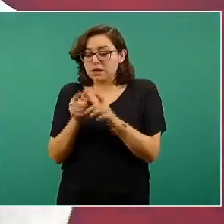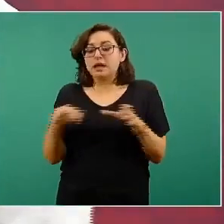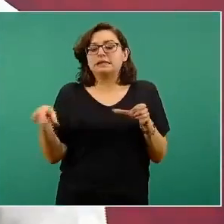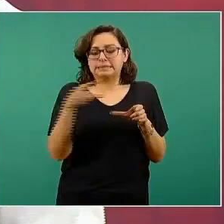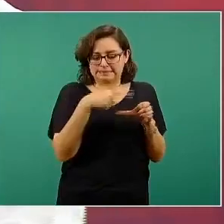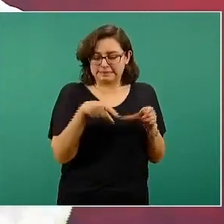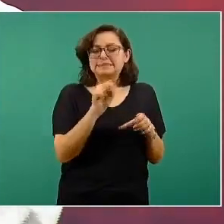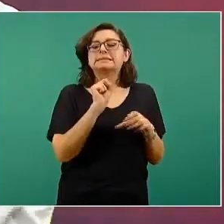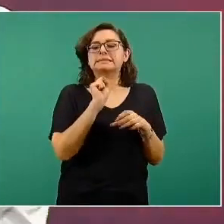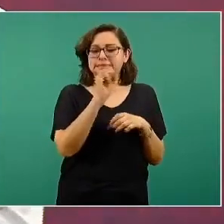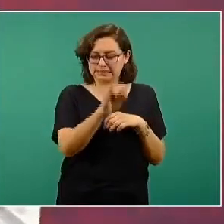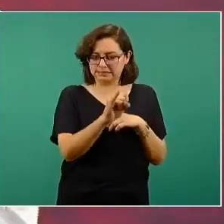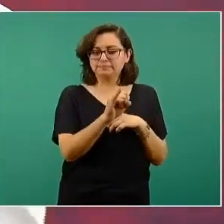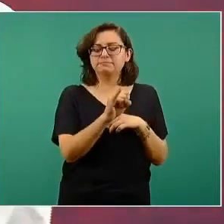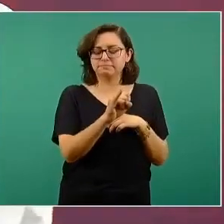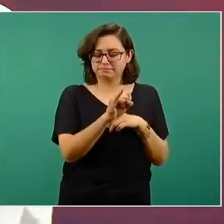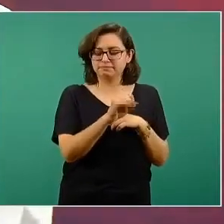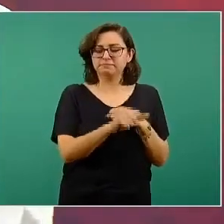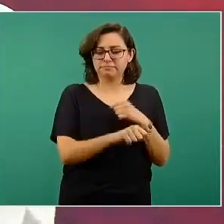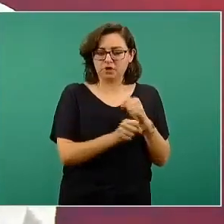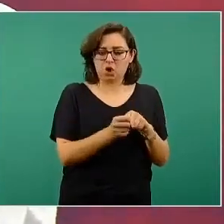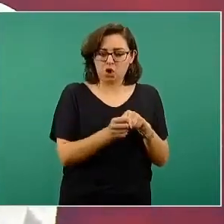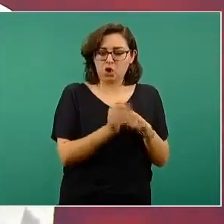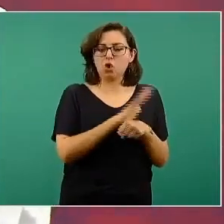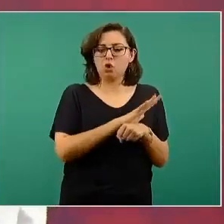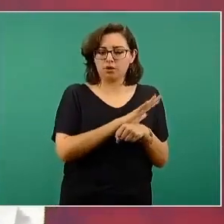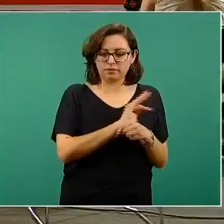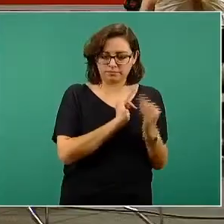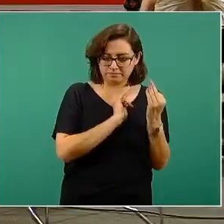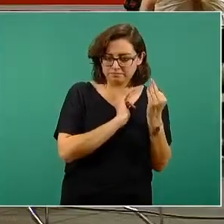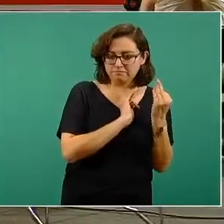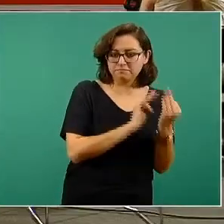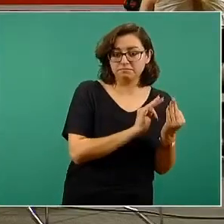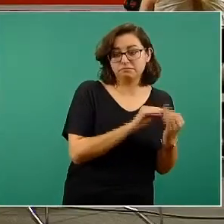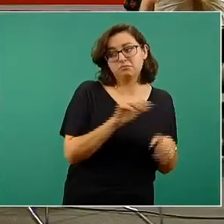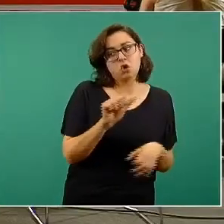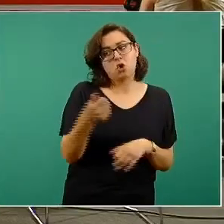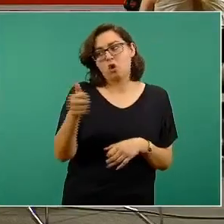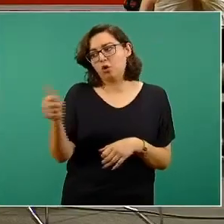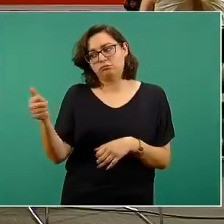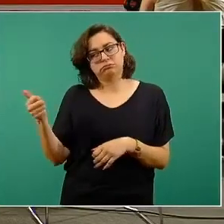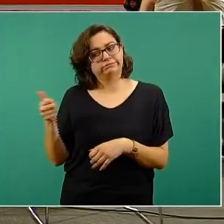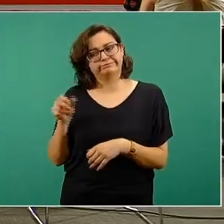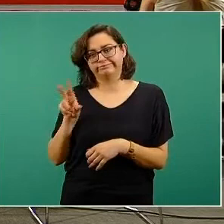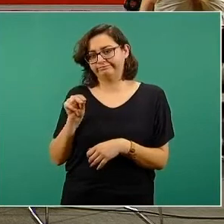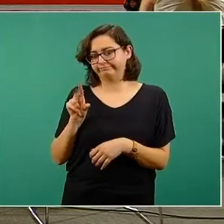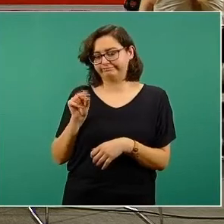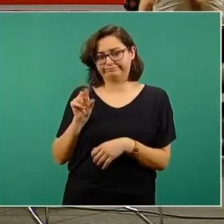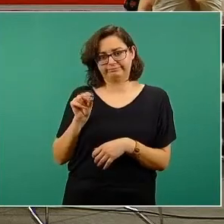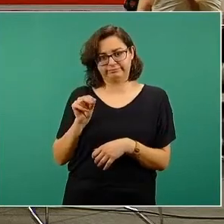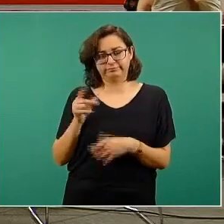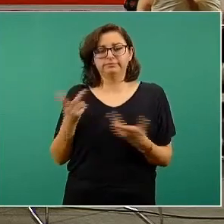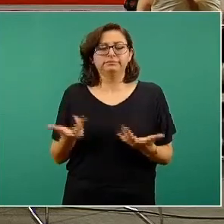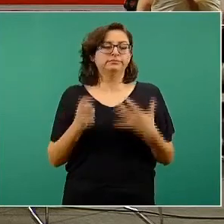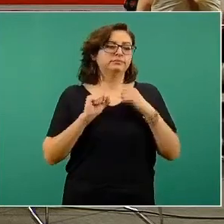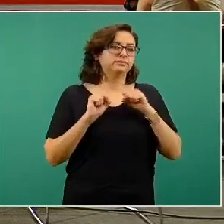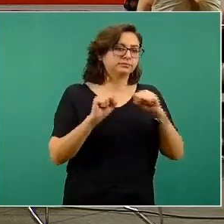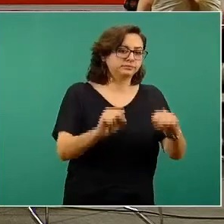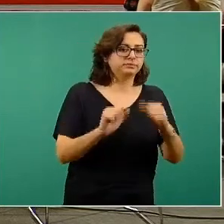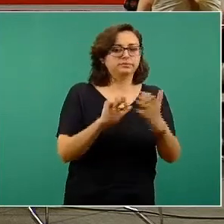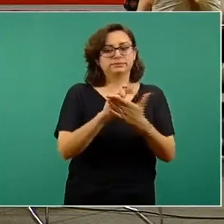proteger. Y por destacar algunas de estas ocupaciones: camilleros,